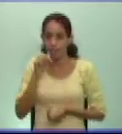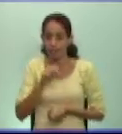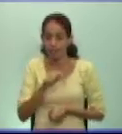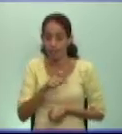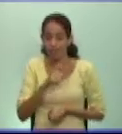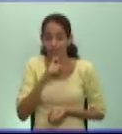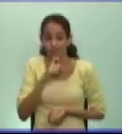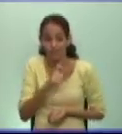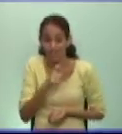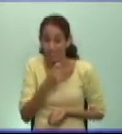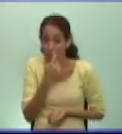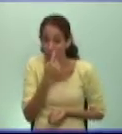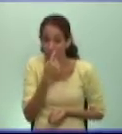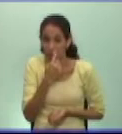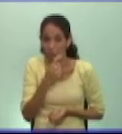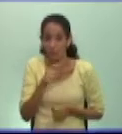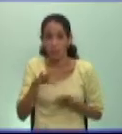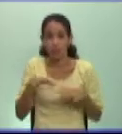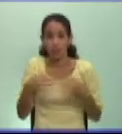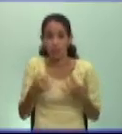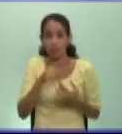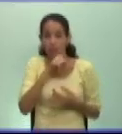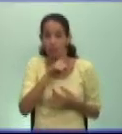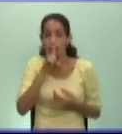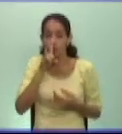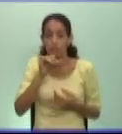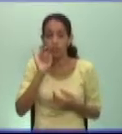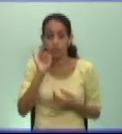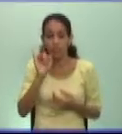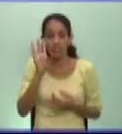Incluso se compara un poco con la crisis del